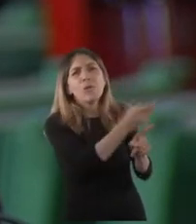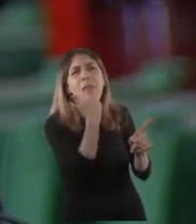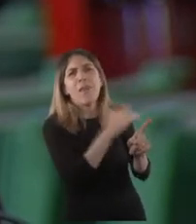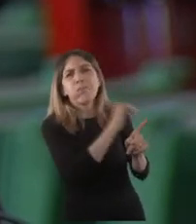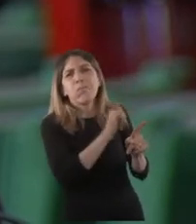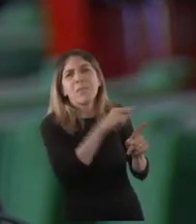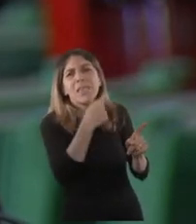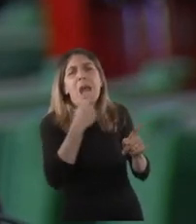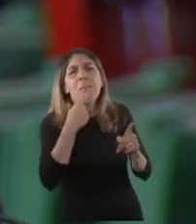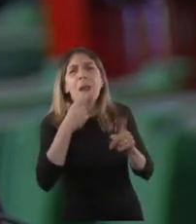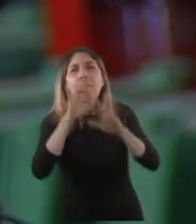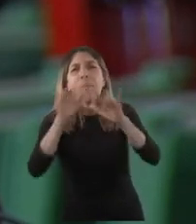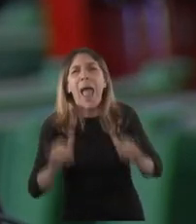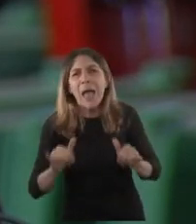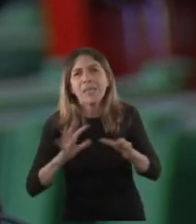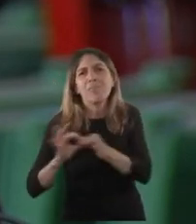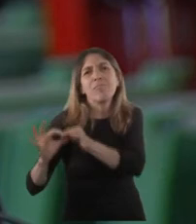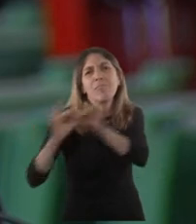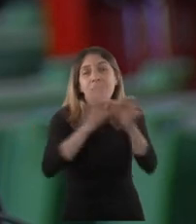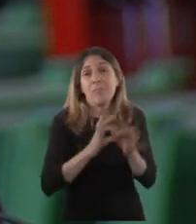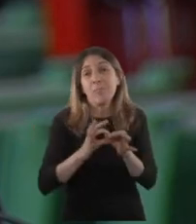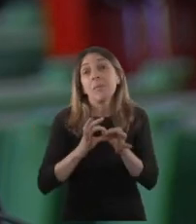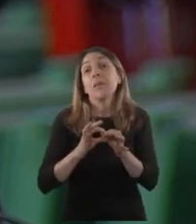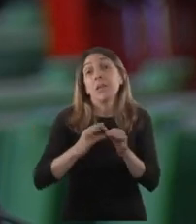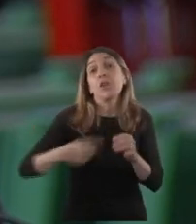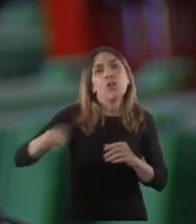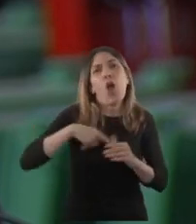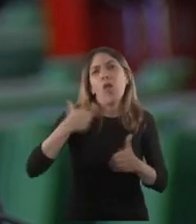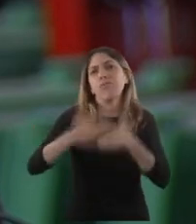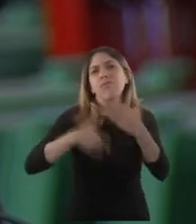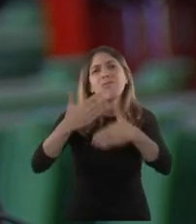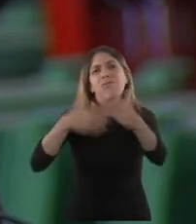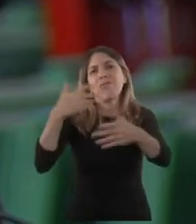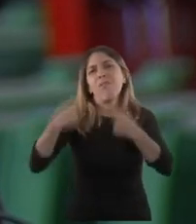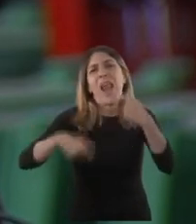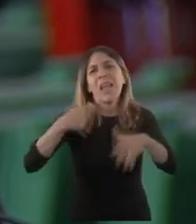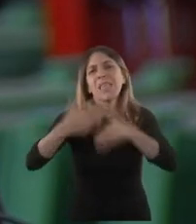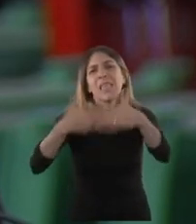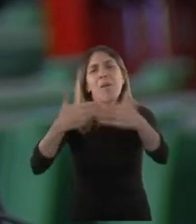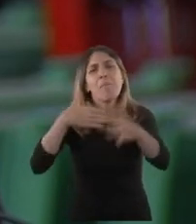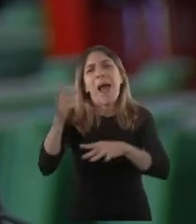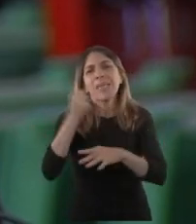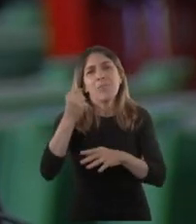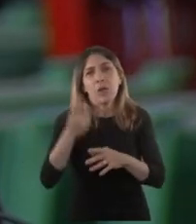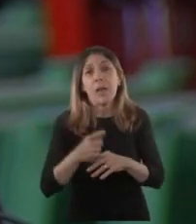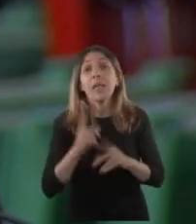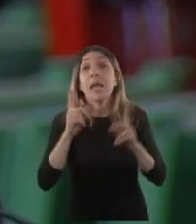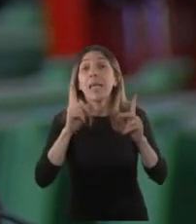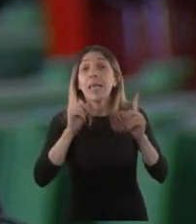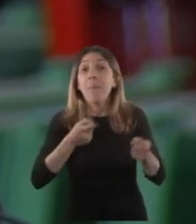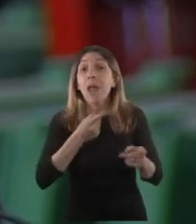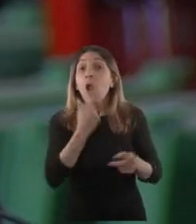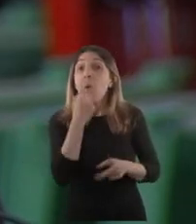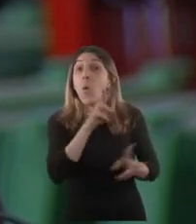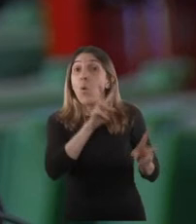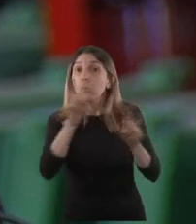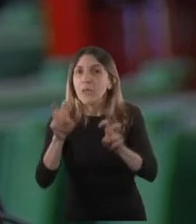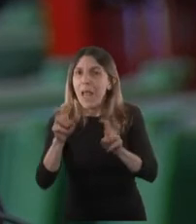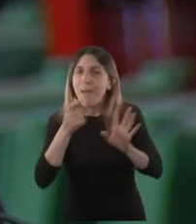armonía y haciendo que todo fluye y sea más importante. Y un tema, por ejemplo, y